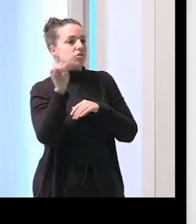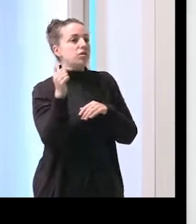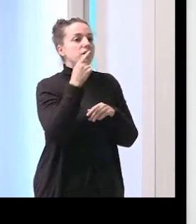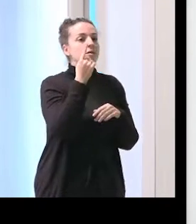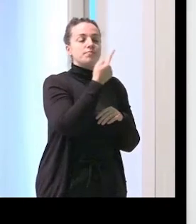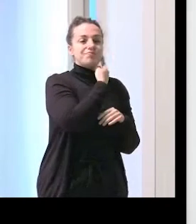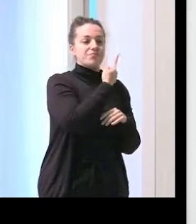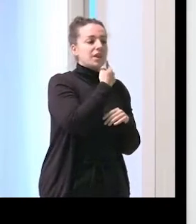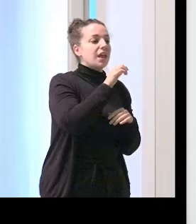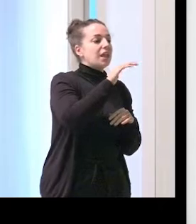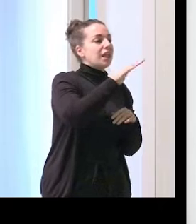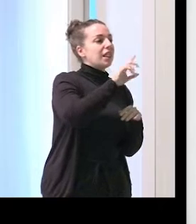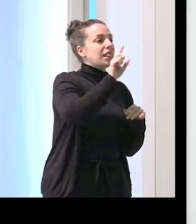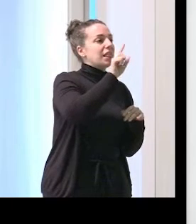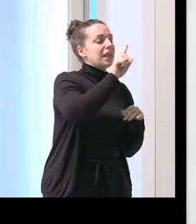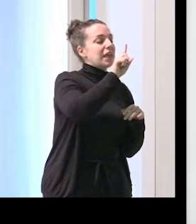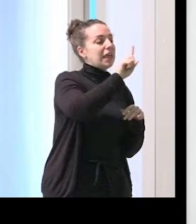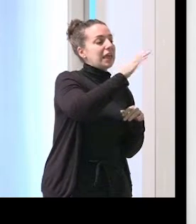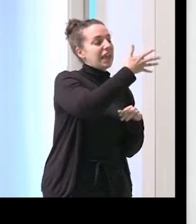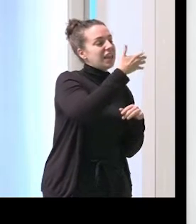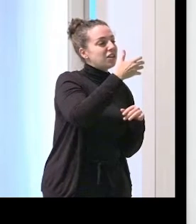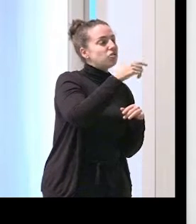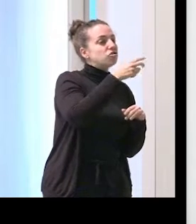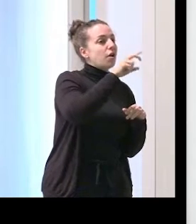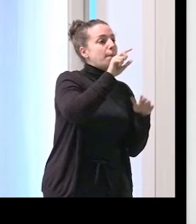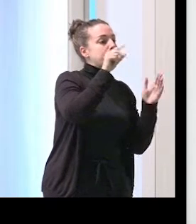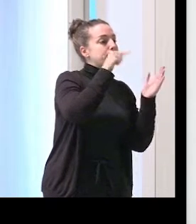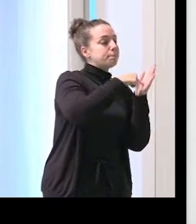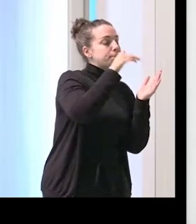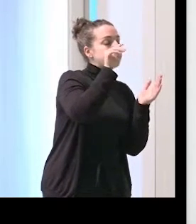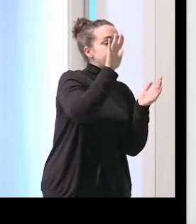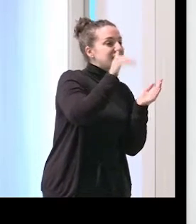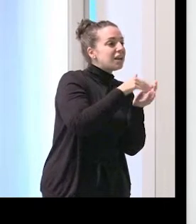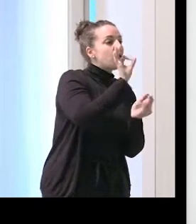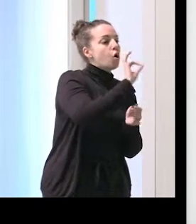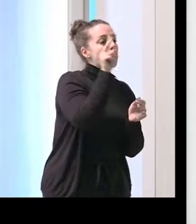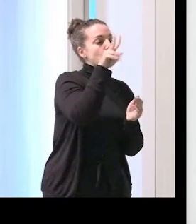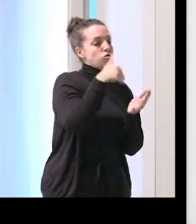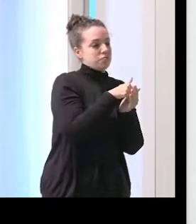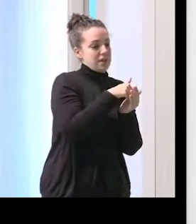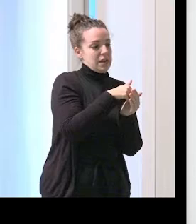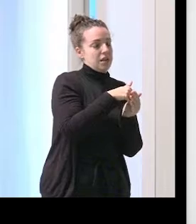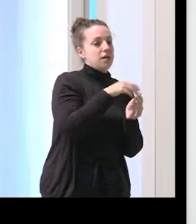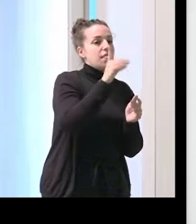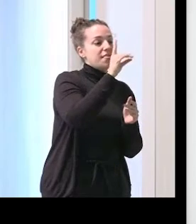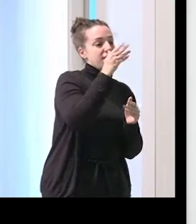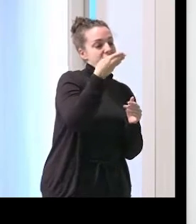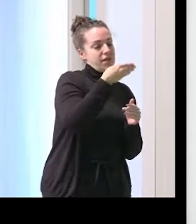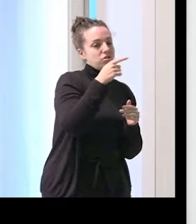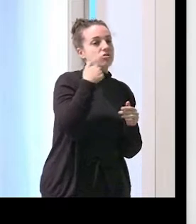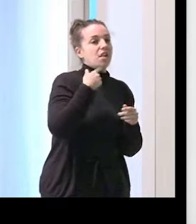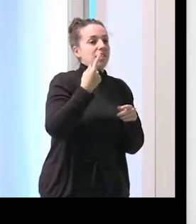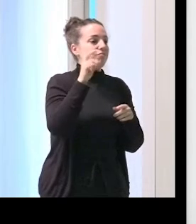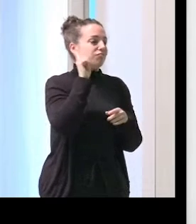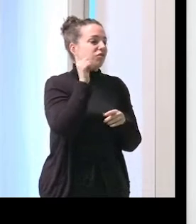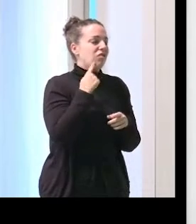las frecuencias de 500, 1000 y 2000 o más de 20 decibelios en las frecuencias de 3000, 4000 o 6000. Bueno, nos podemos encontrar con una diversidad de sorderas,